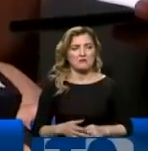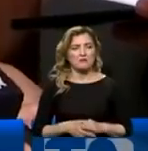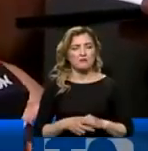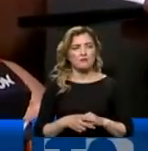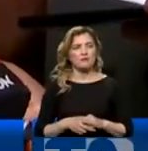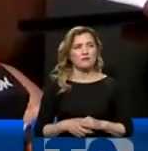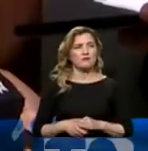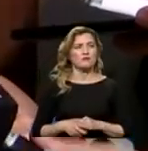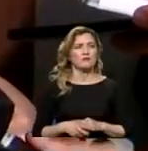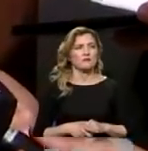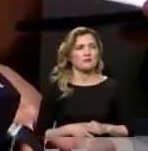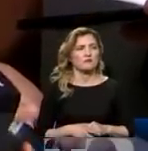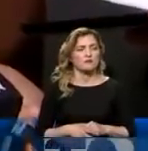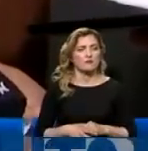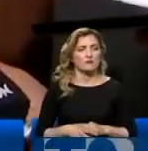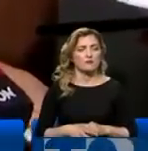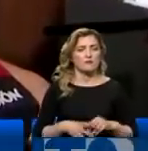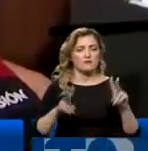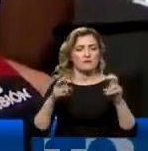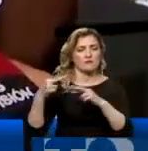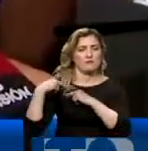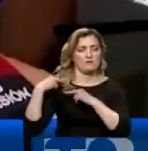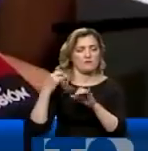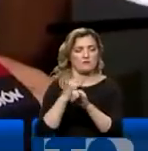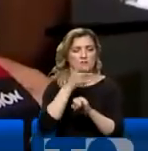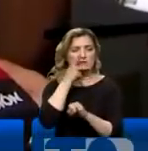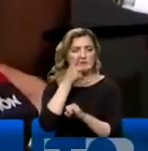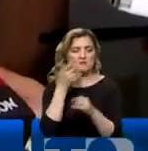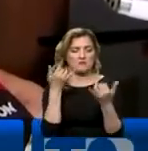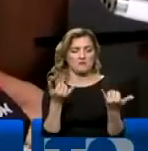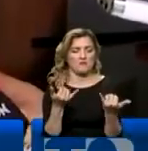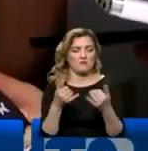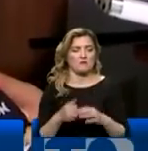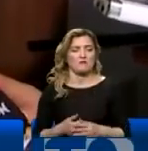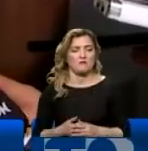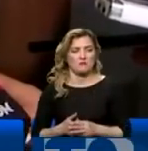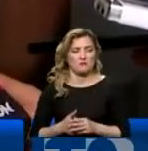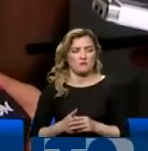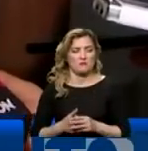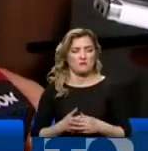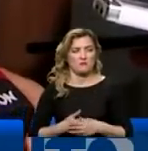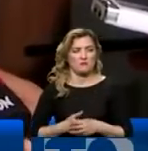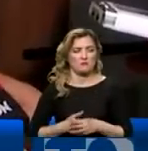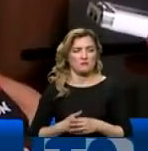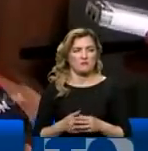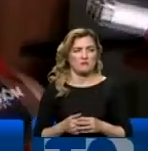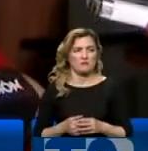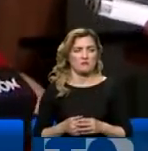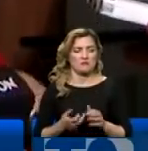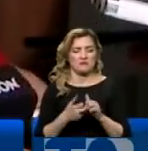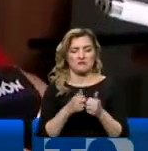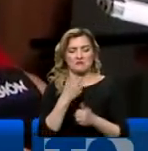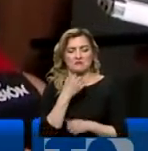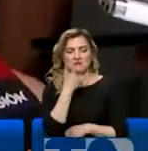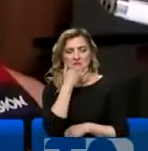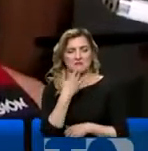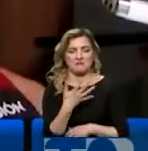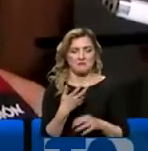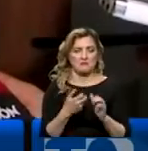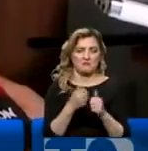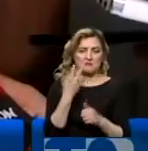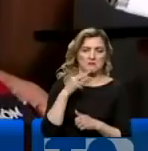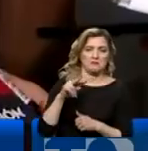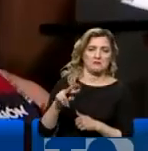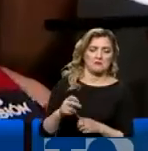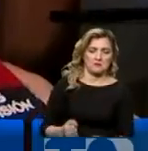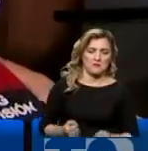públicos que tuvo, los tuvo en un momento coyuntural, que hoy le están jugando una mala pasada, porque lo ven como